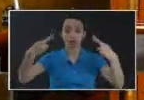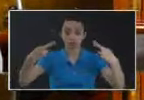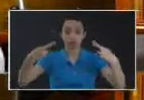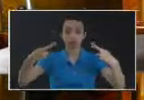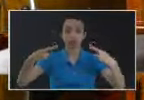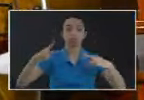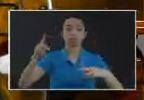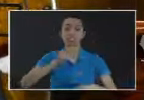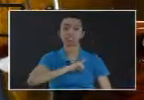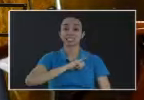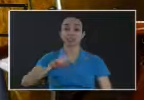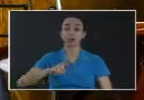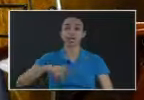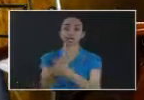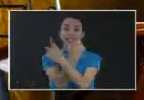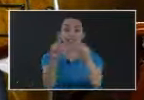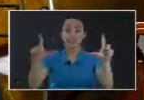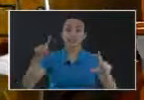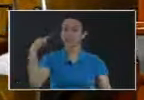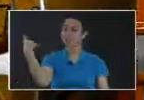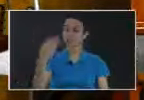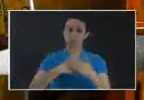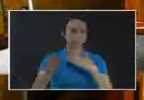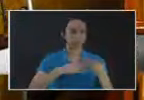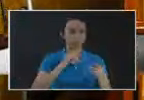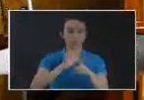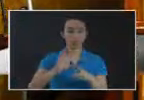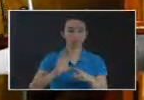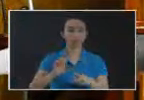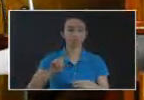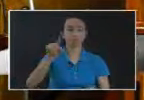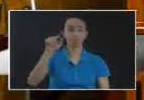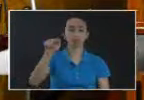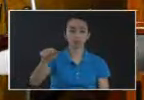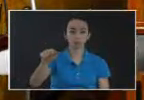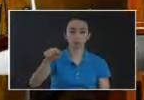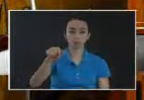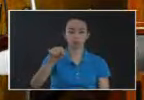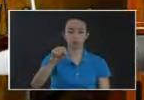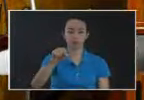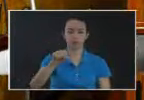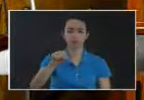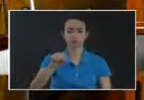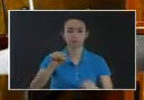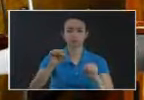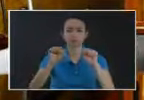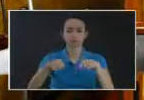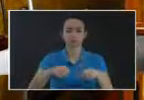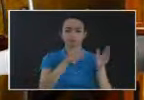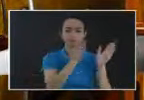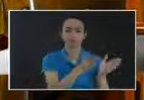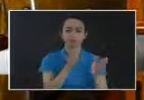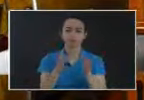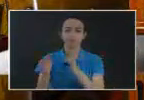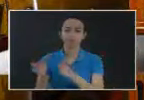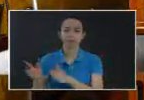de toda atadura, puedas preparar, como ya estamos preparados nosotros, entonces vamos a poder seguir